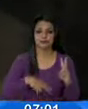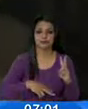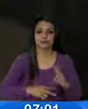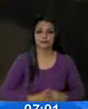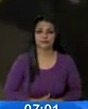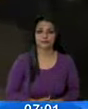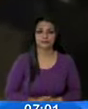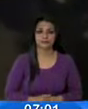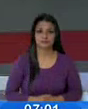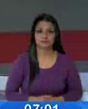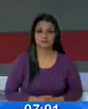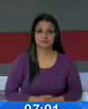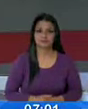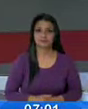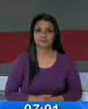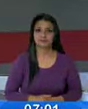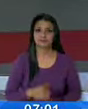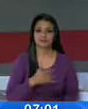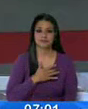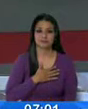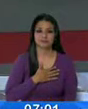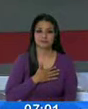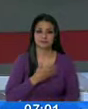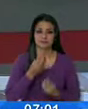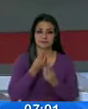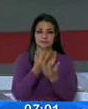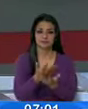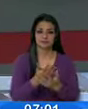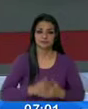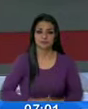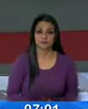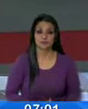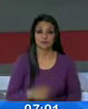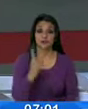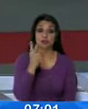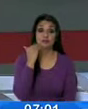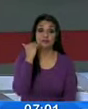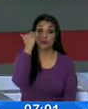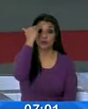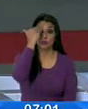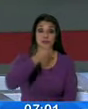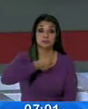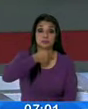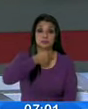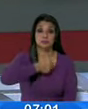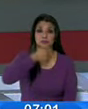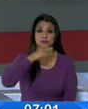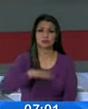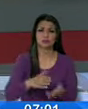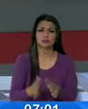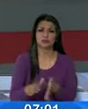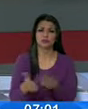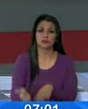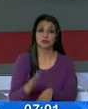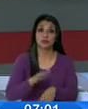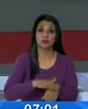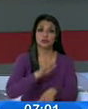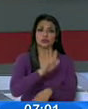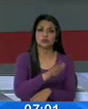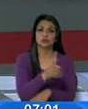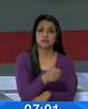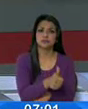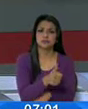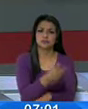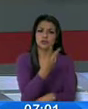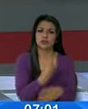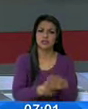Casamen. Terrible esta información que le vamos a contar. Dos adultos mayores habrían sido asesinados por su propio hijo. Esto pasa o